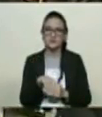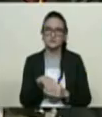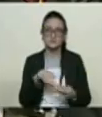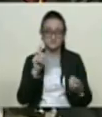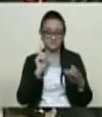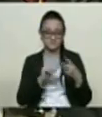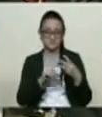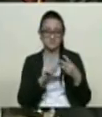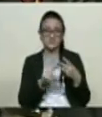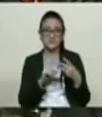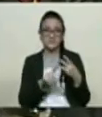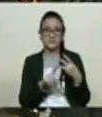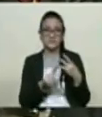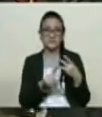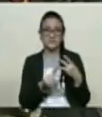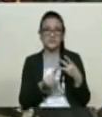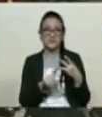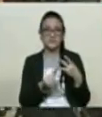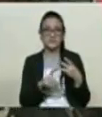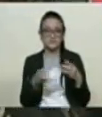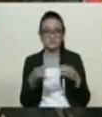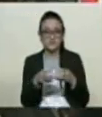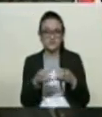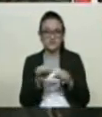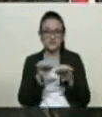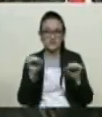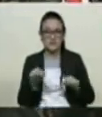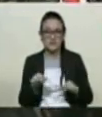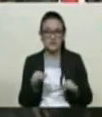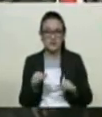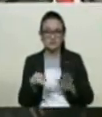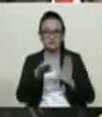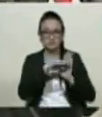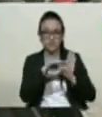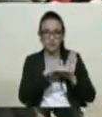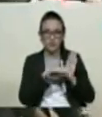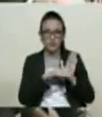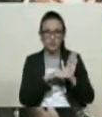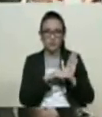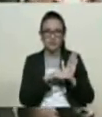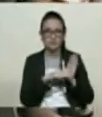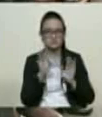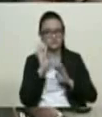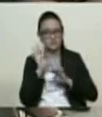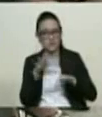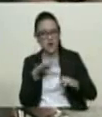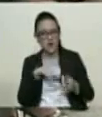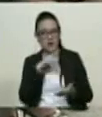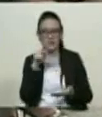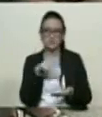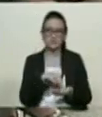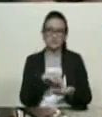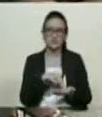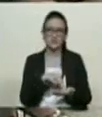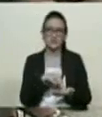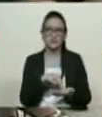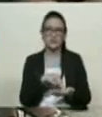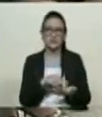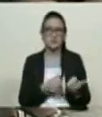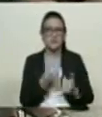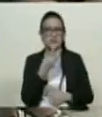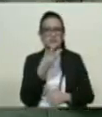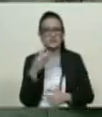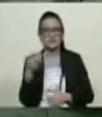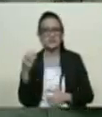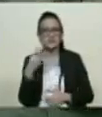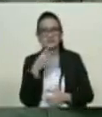tercer conjunto del sistema de garantías, que es la observación nacional, más de 3.000